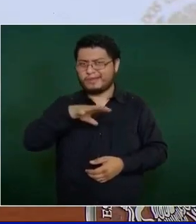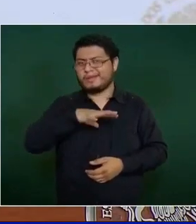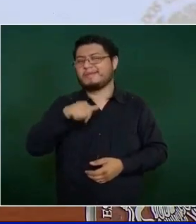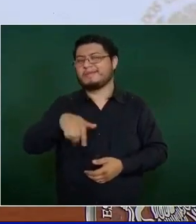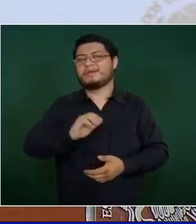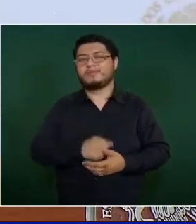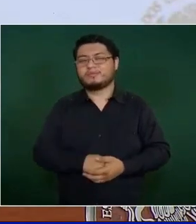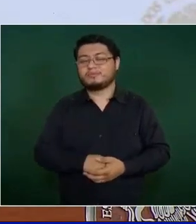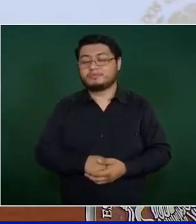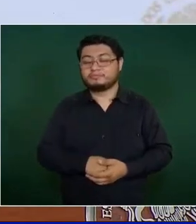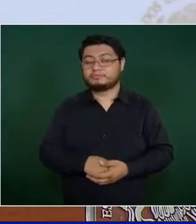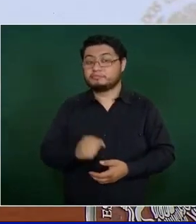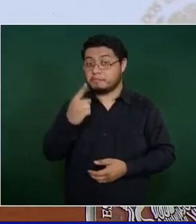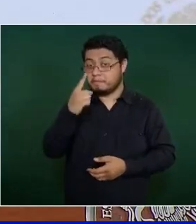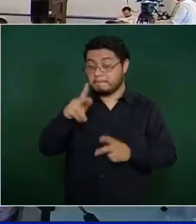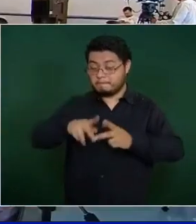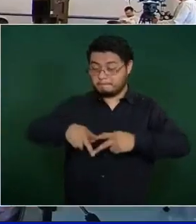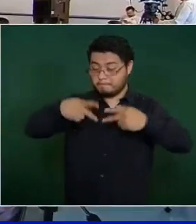democrático